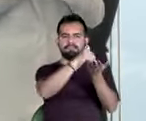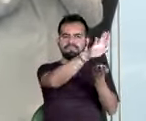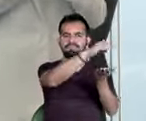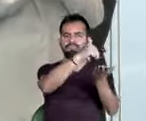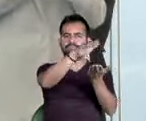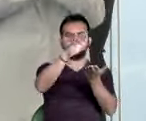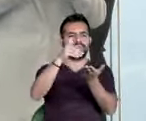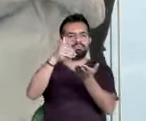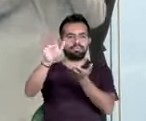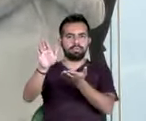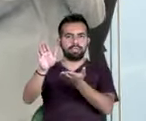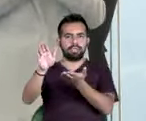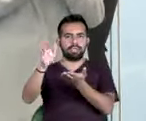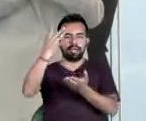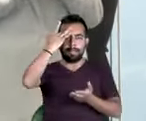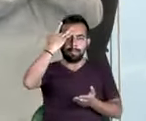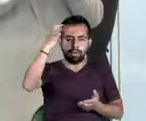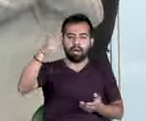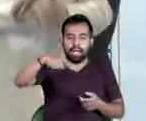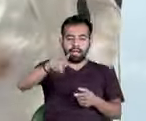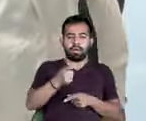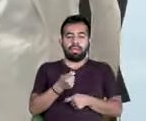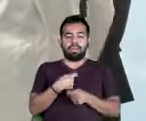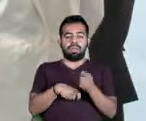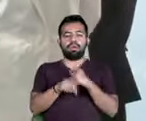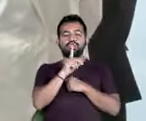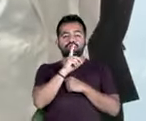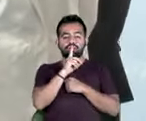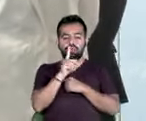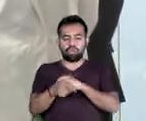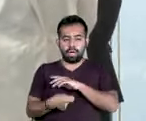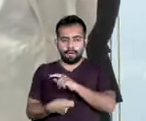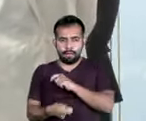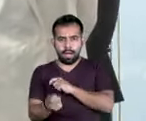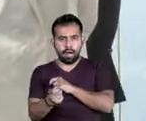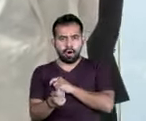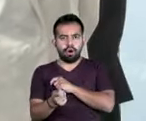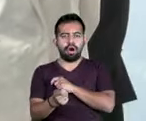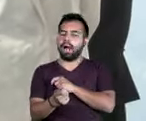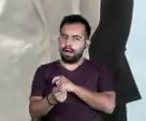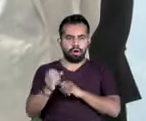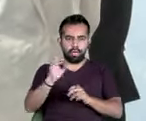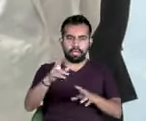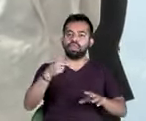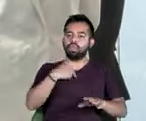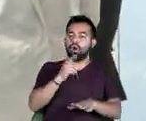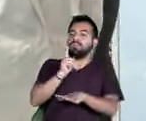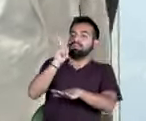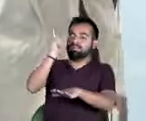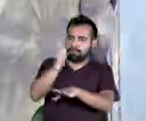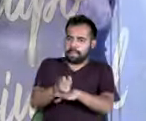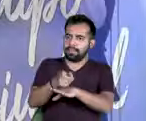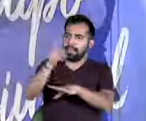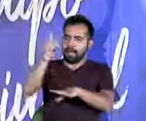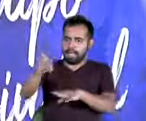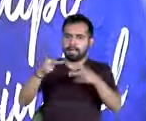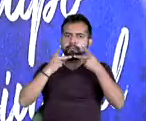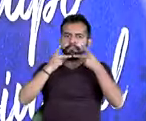que estén dispuestos a recibir coimas, así como le exijo al sector privado,